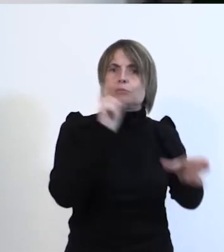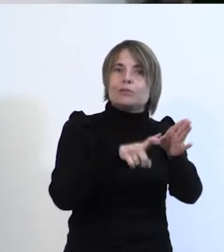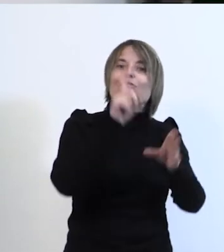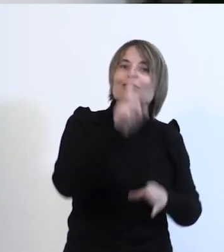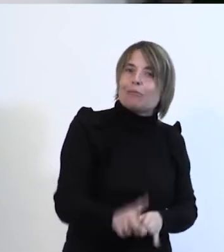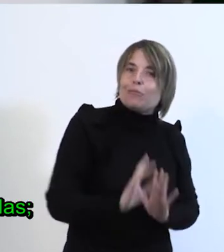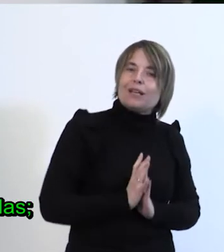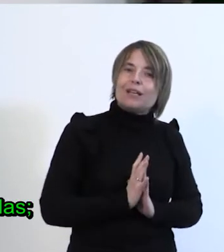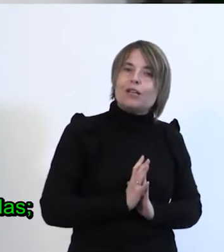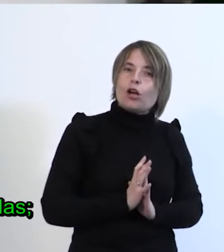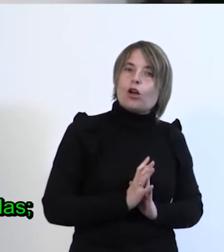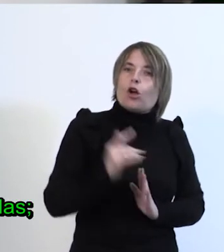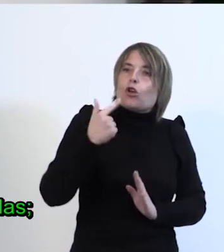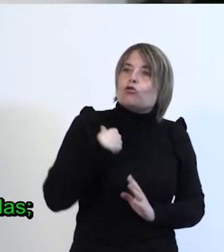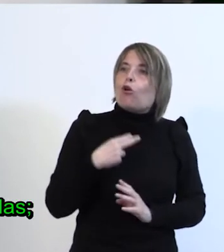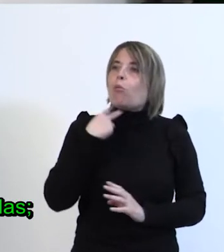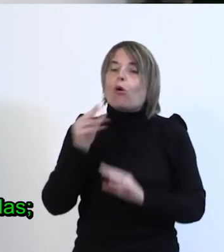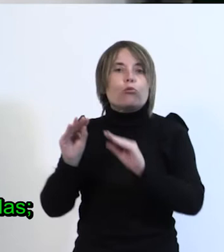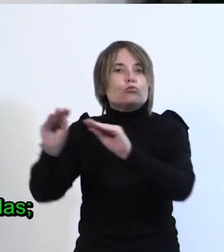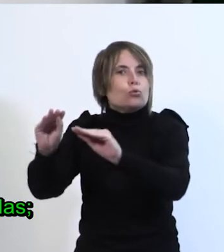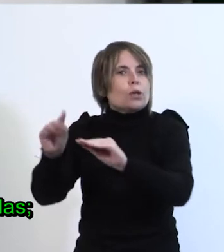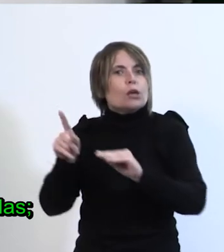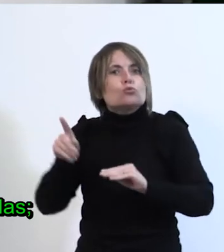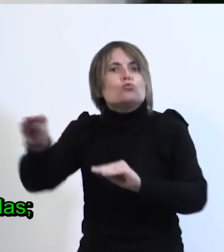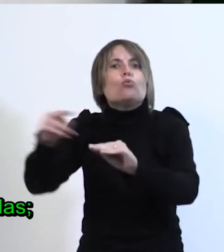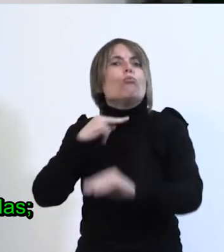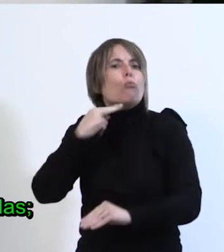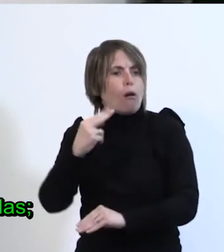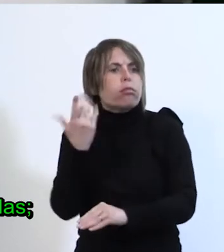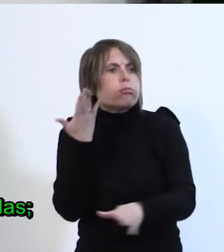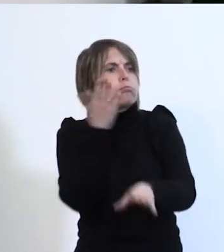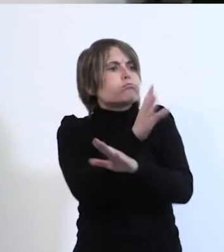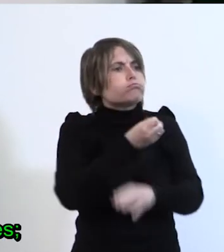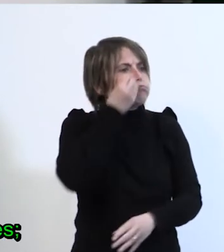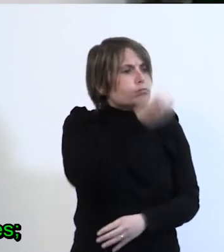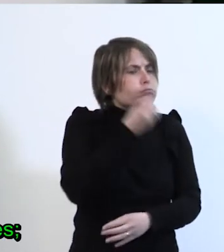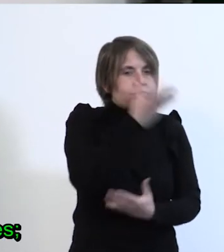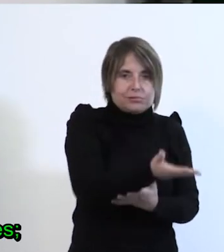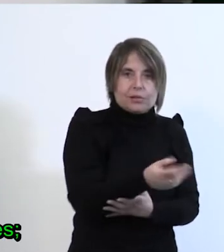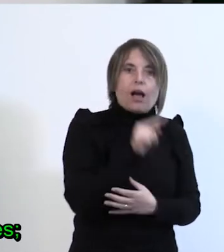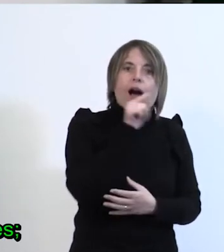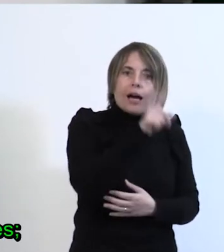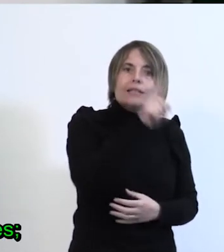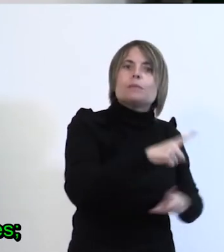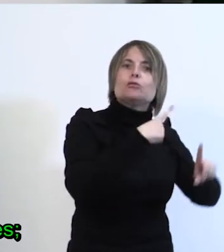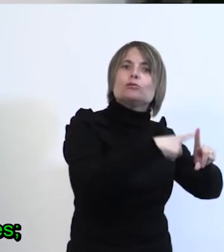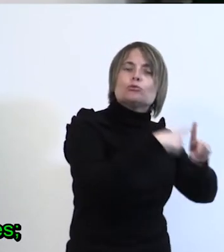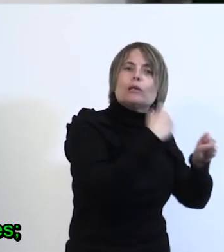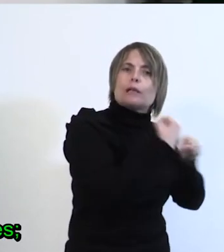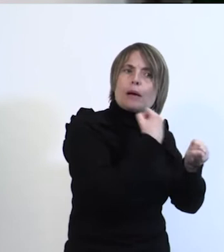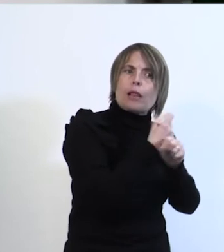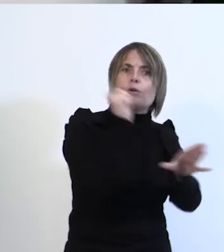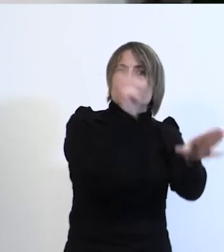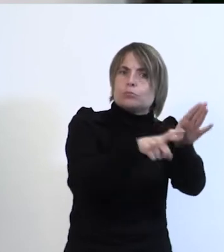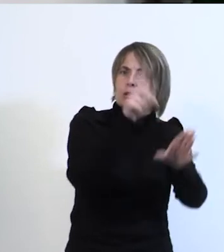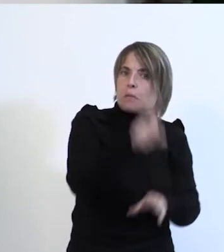trans. Entonces yo no voy a hablar por ellas, ellas hablan por ellas mismas. Ahí están las trabajadoras